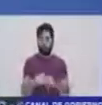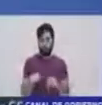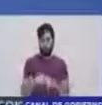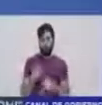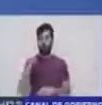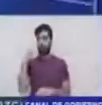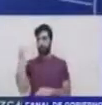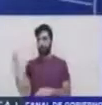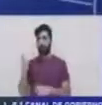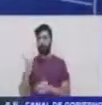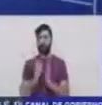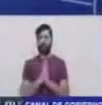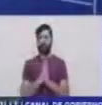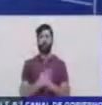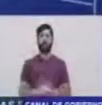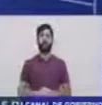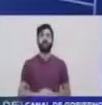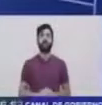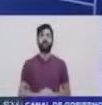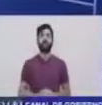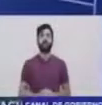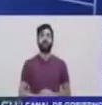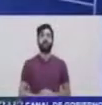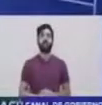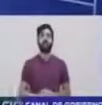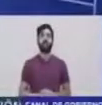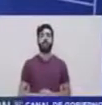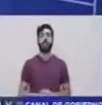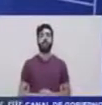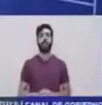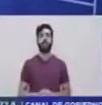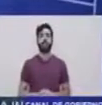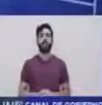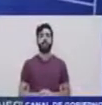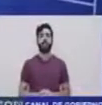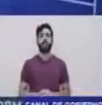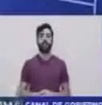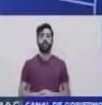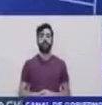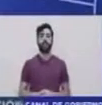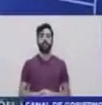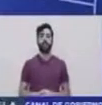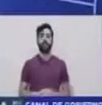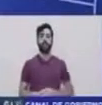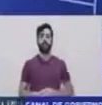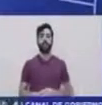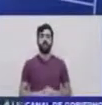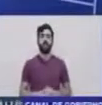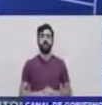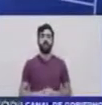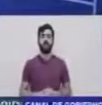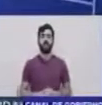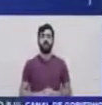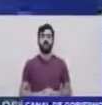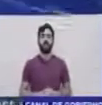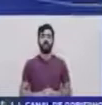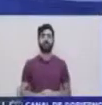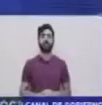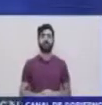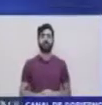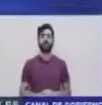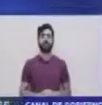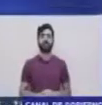músculos que trabajaste, estirar las extremidades superiores, las